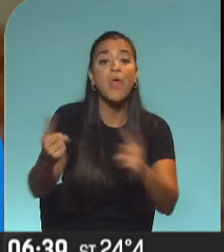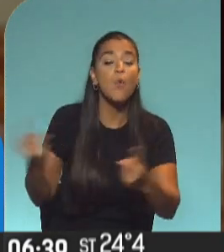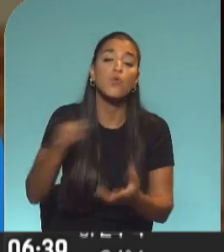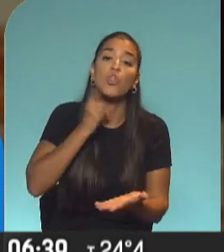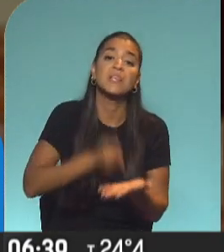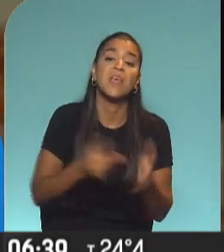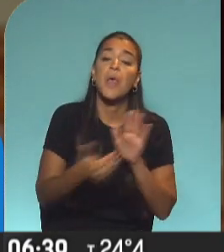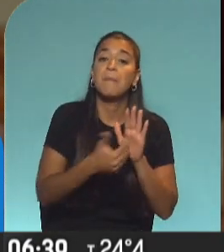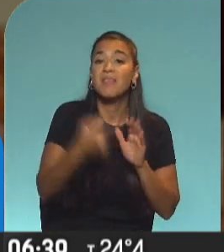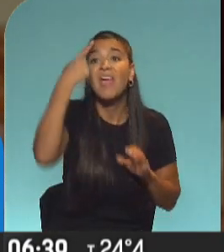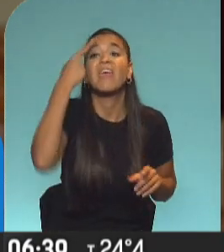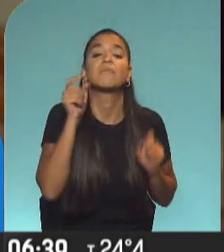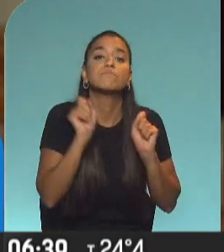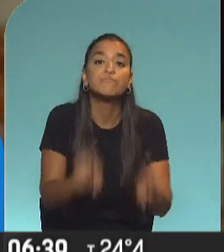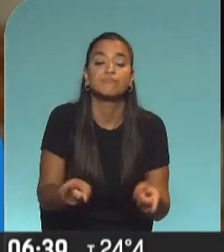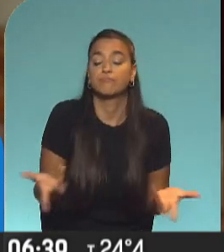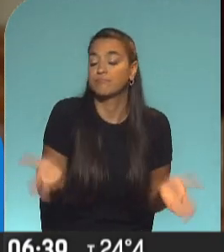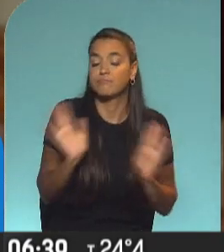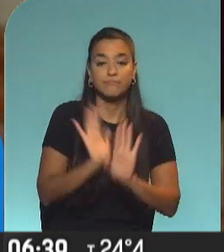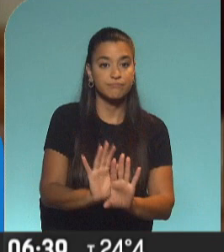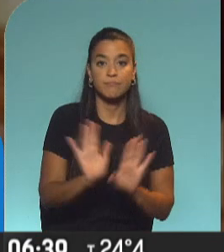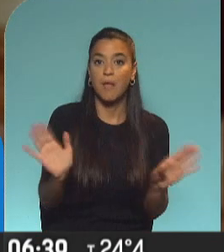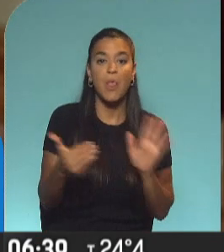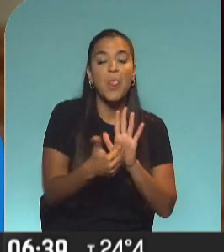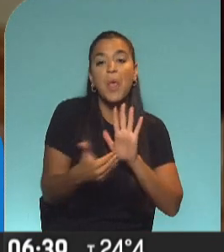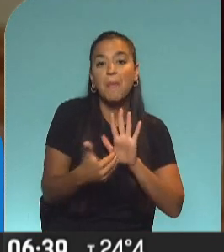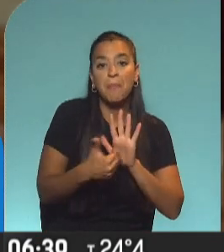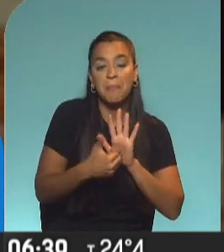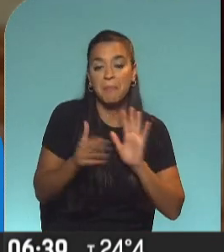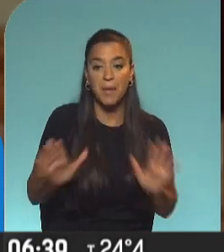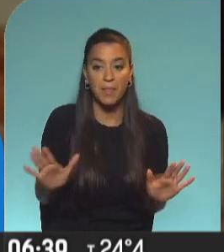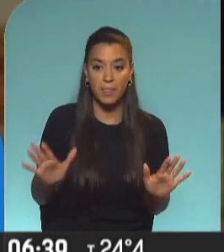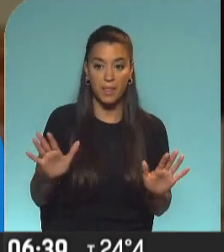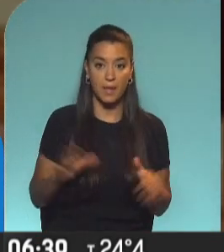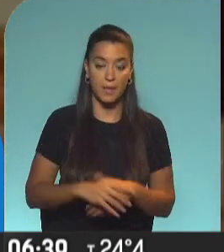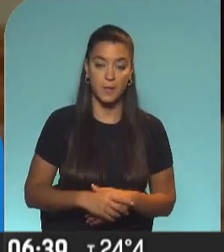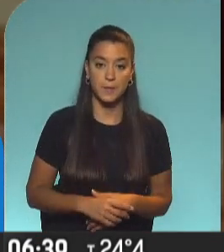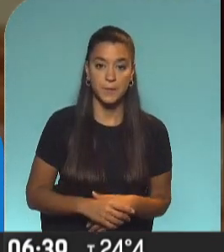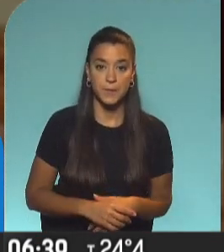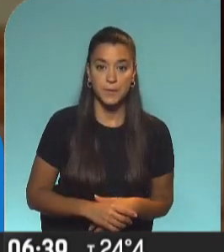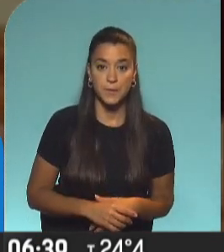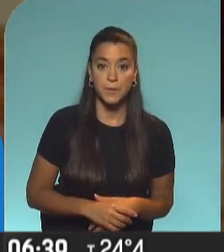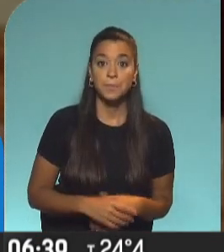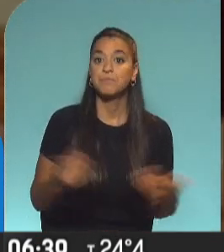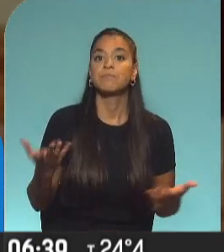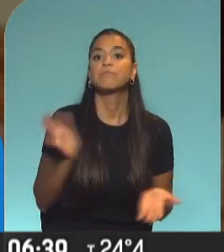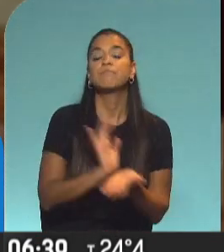de acuerdo a su convicción, a su íntima convicción, de acuerdo a lo que en definitiva